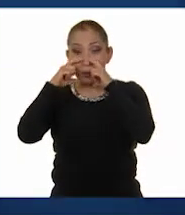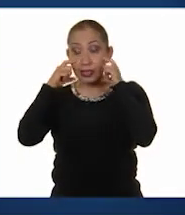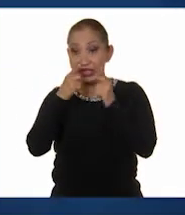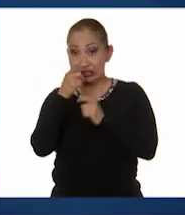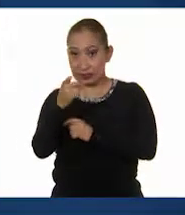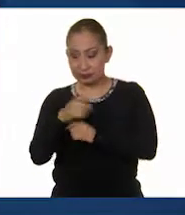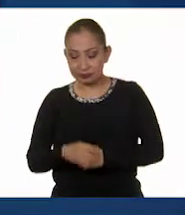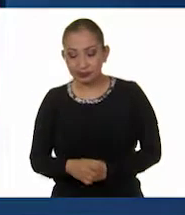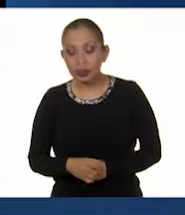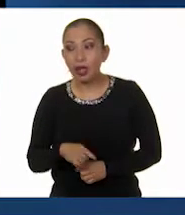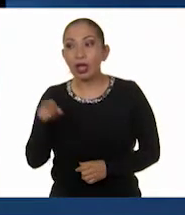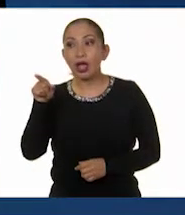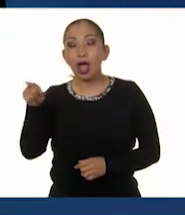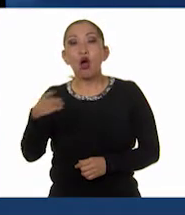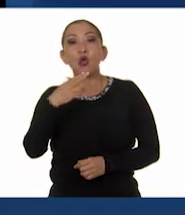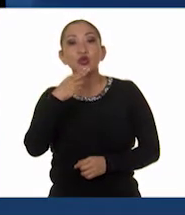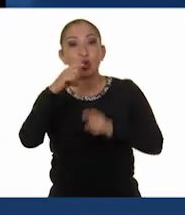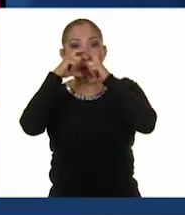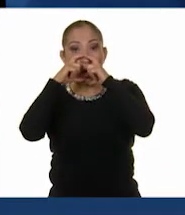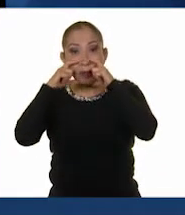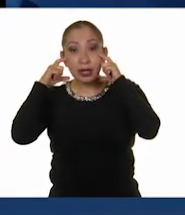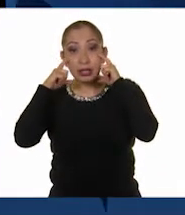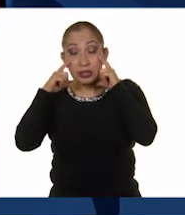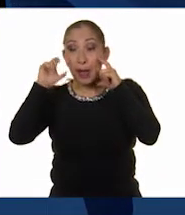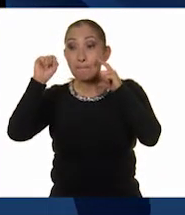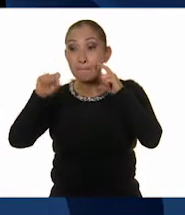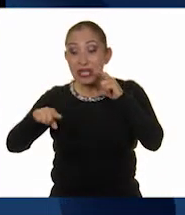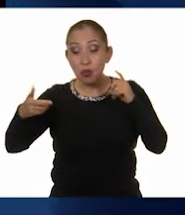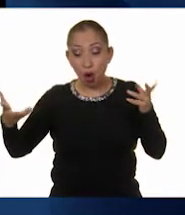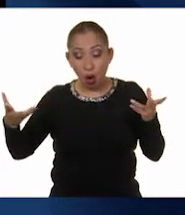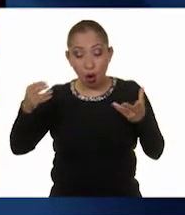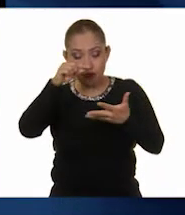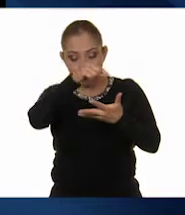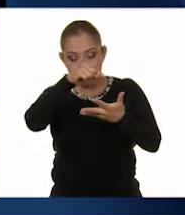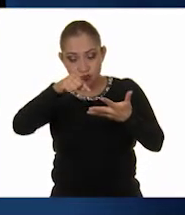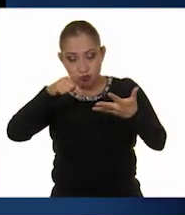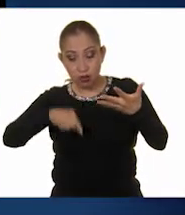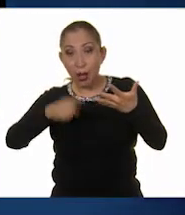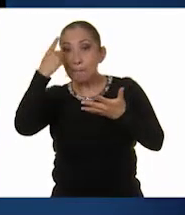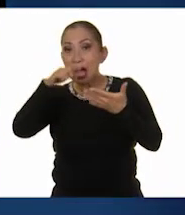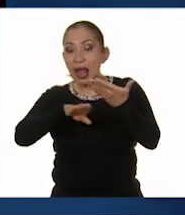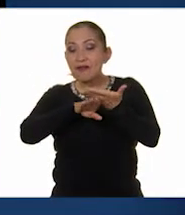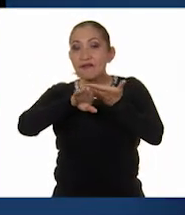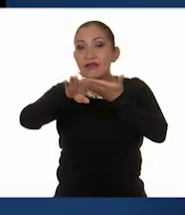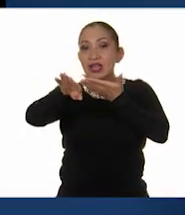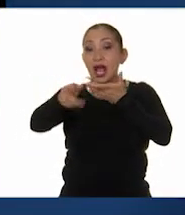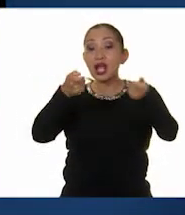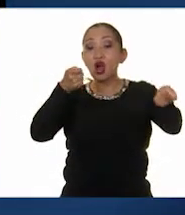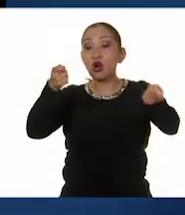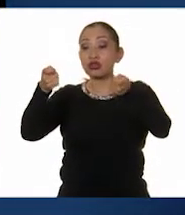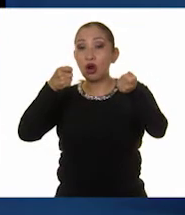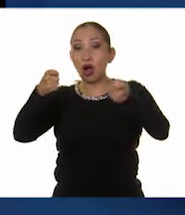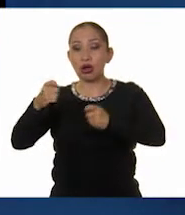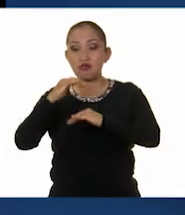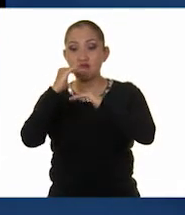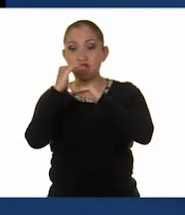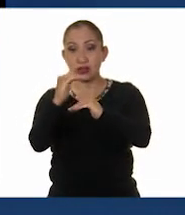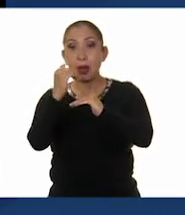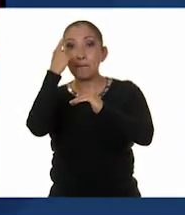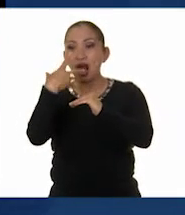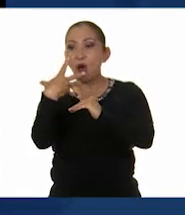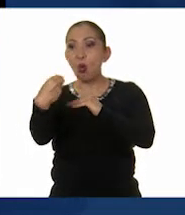que el uso del cubrebocas forma parte de un conjunto integral de medidas de prevención y control que pueden limitar la